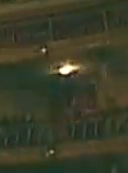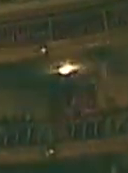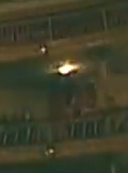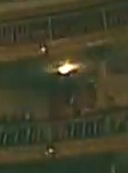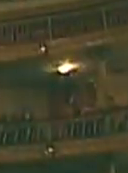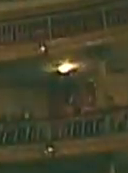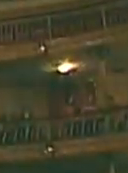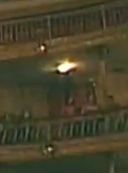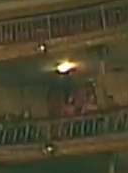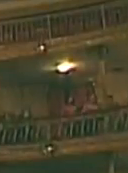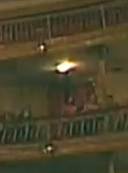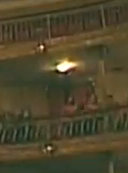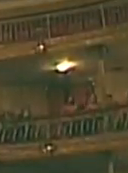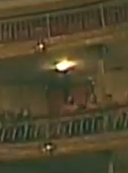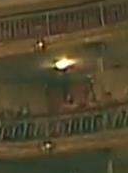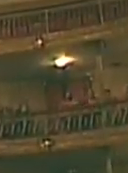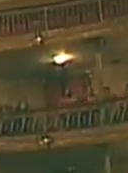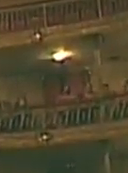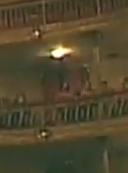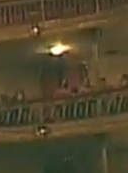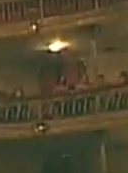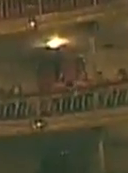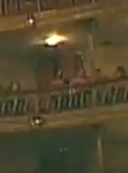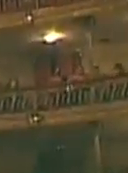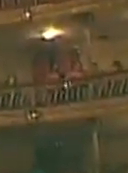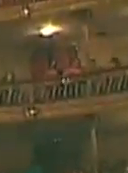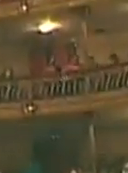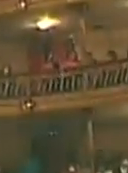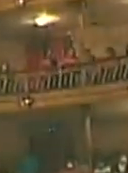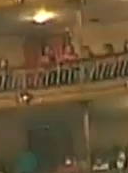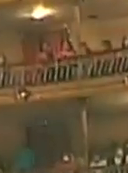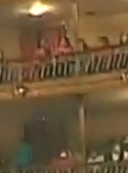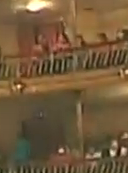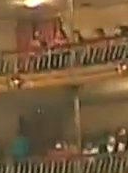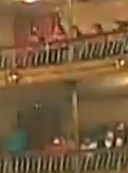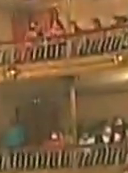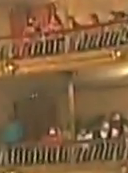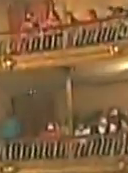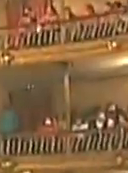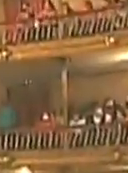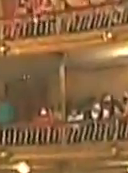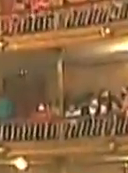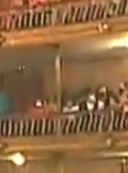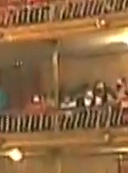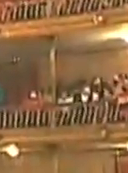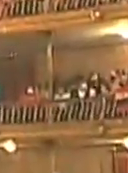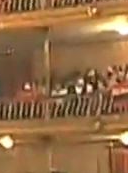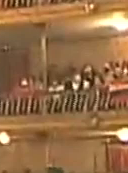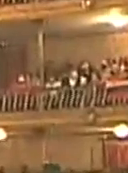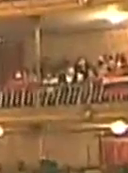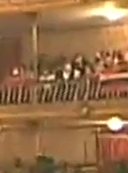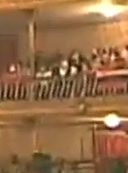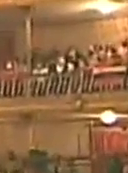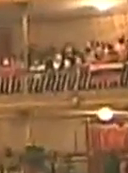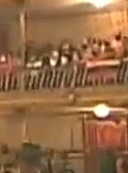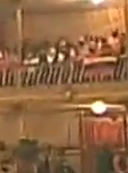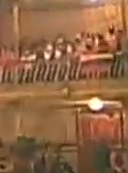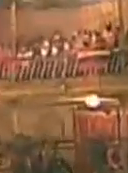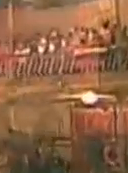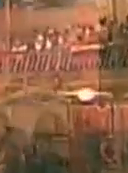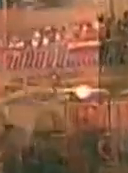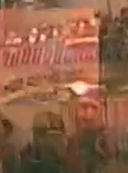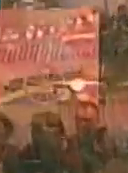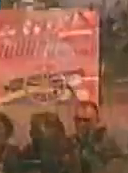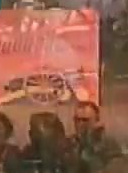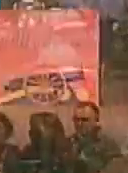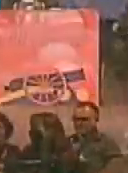Venezuela. El jefe de Estado venezolano también estará participando en el acto de clausura del coloquio internacional